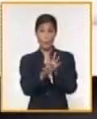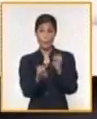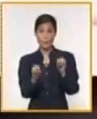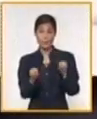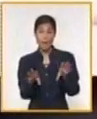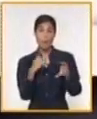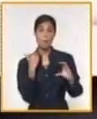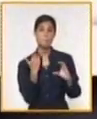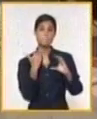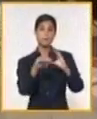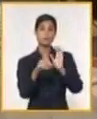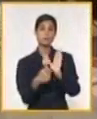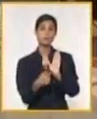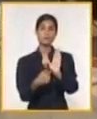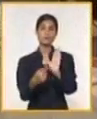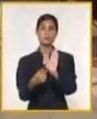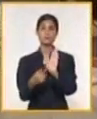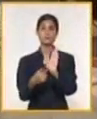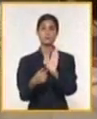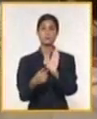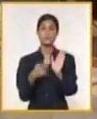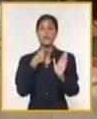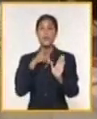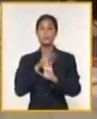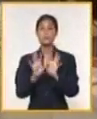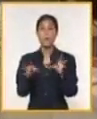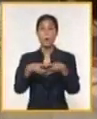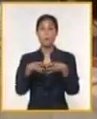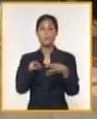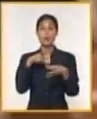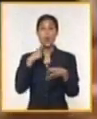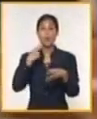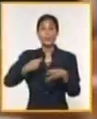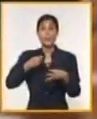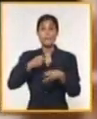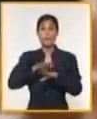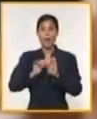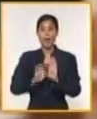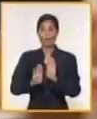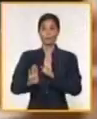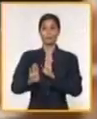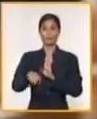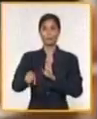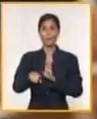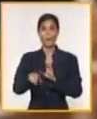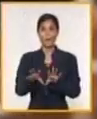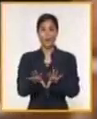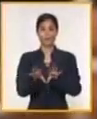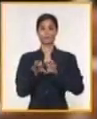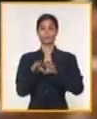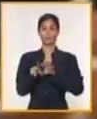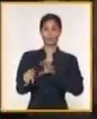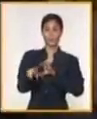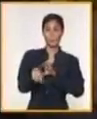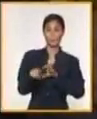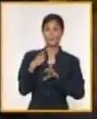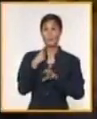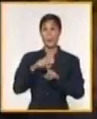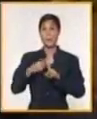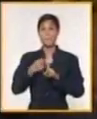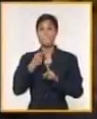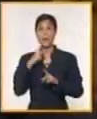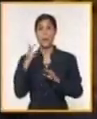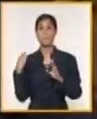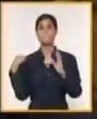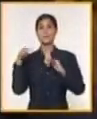Social advirtiendo a los residentes de Teherán que huyeran. Varios exfuncionarios de seguridad israelíes y el propio primer ministro Benjamin